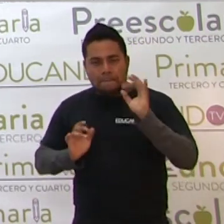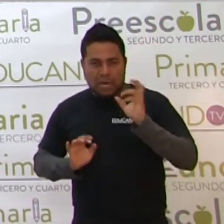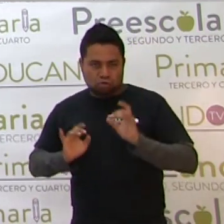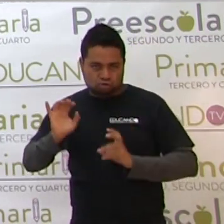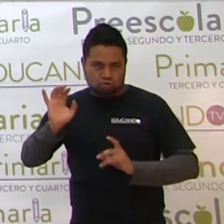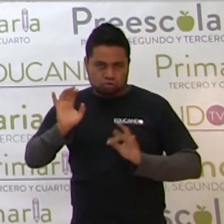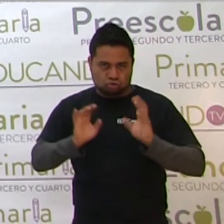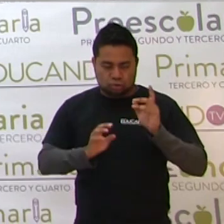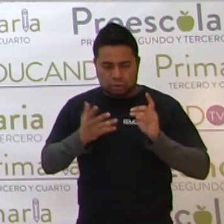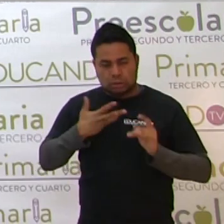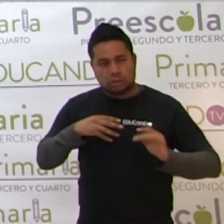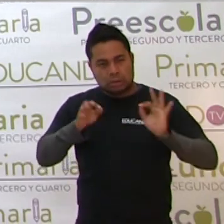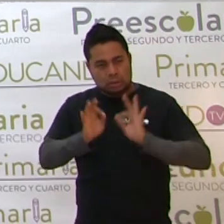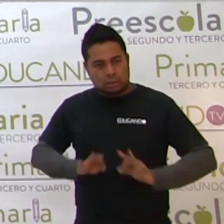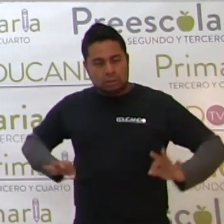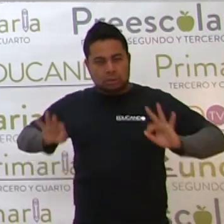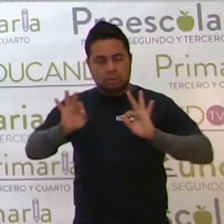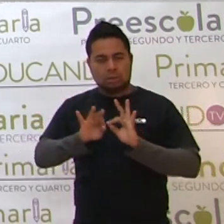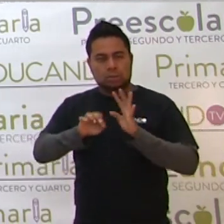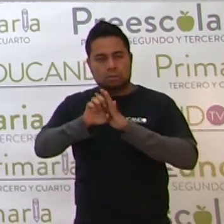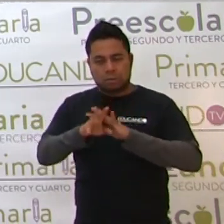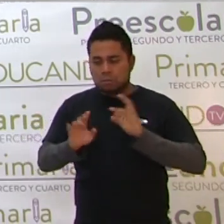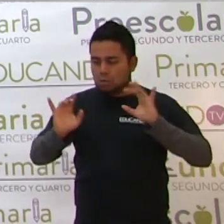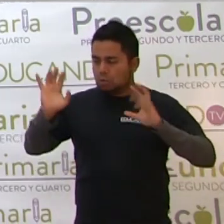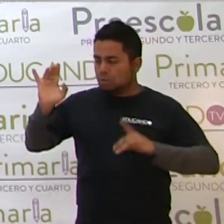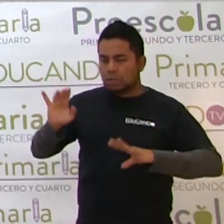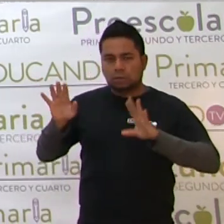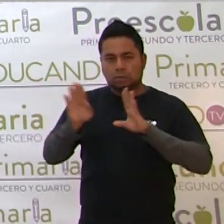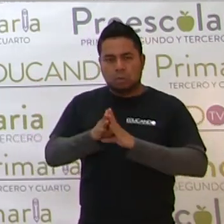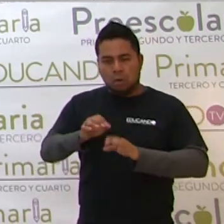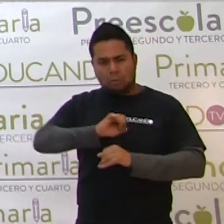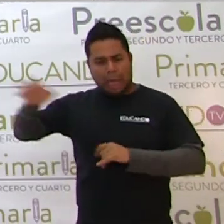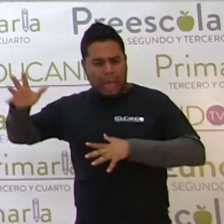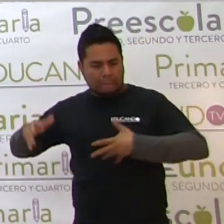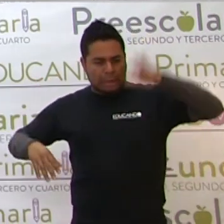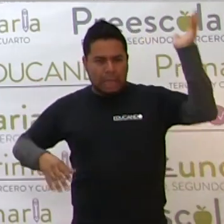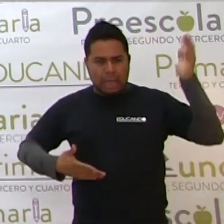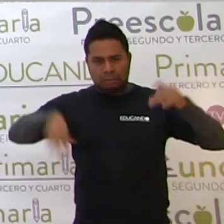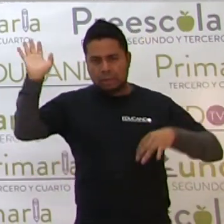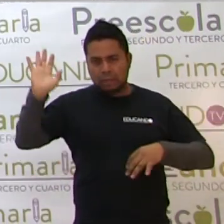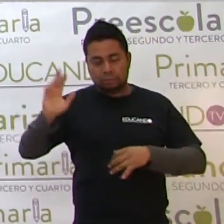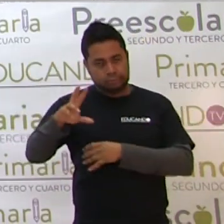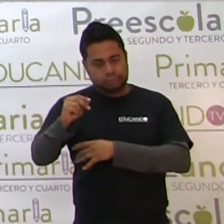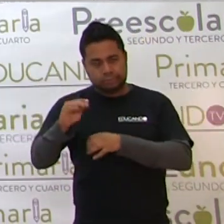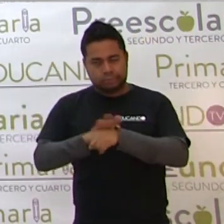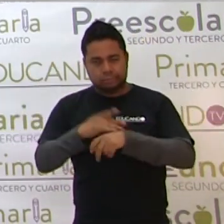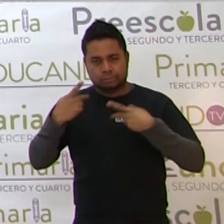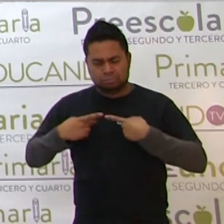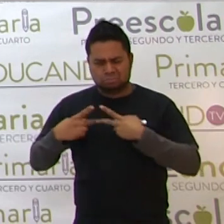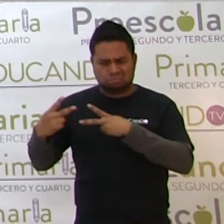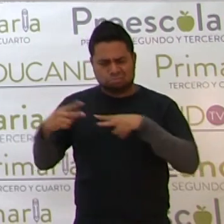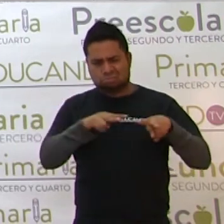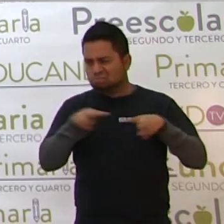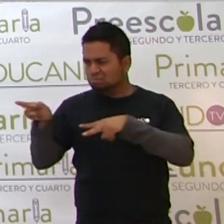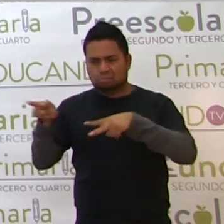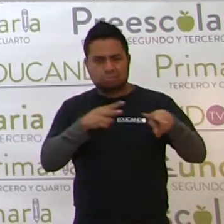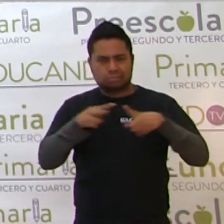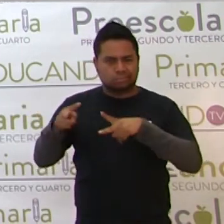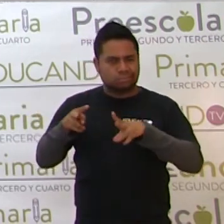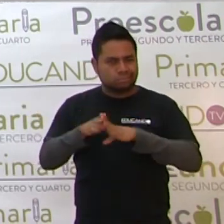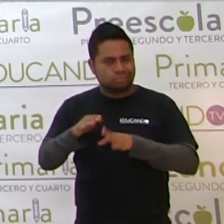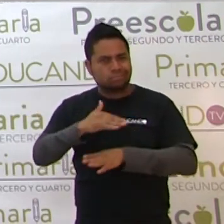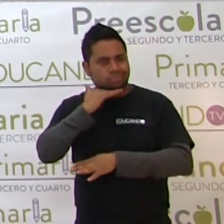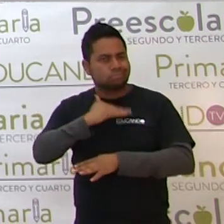Es importante que sus manos no sean con movimientos muy bruscos porque pueden distraer la atención